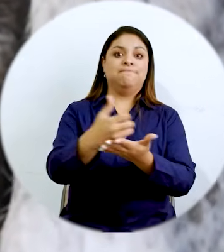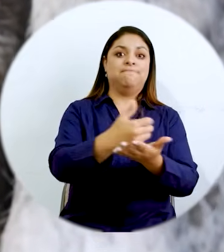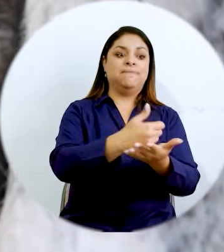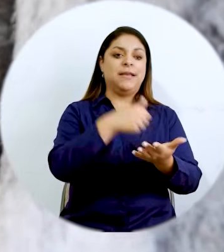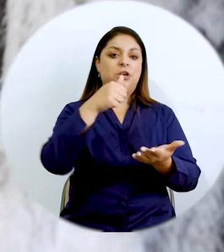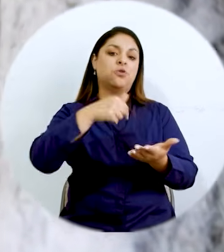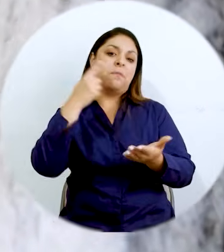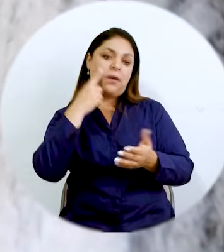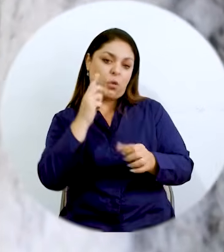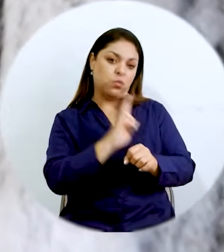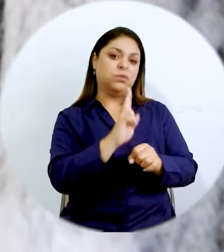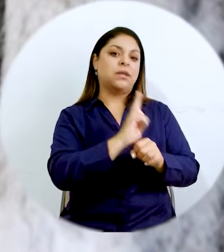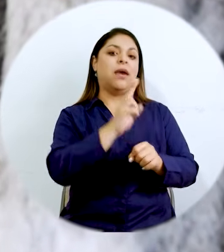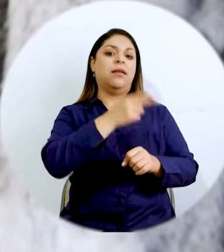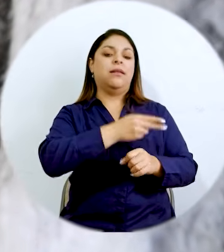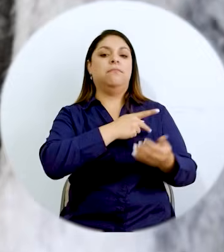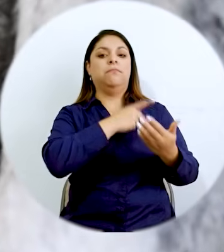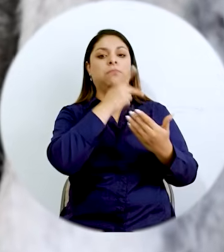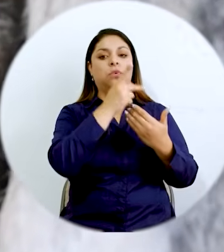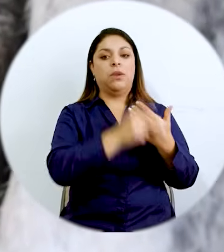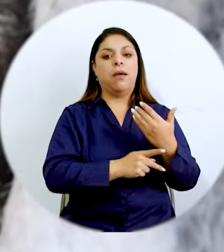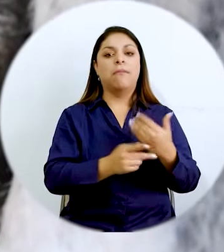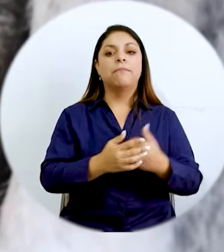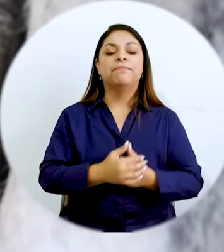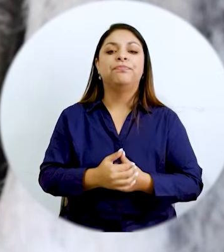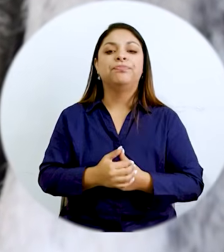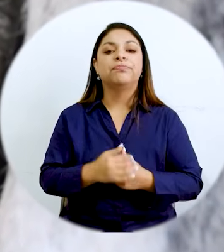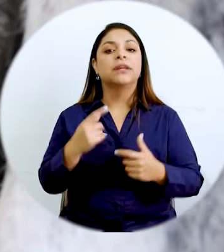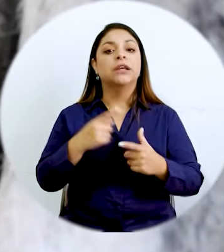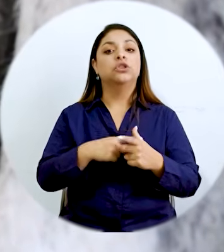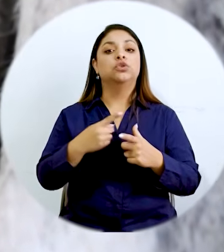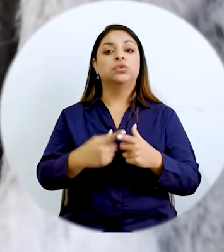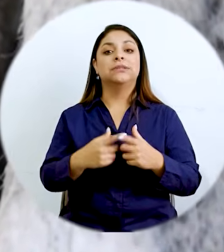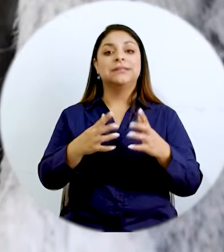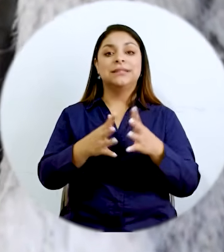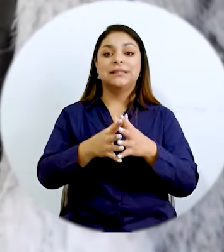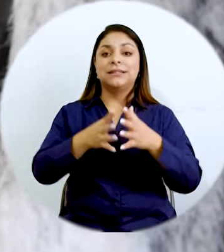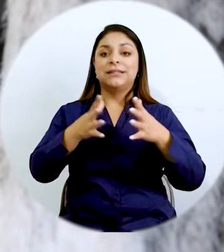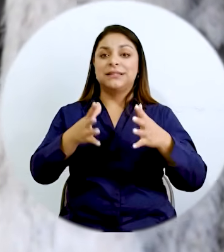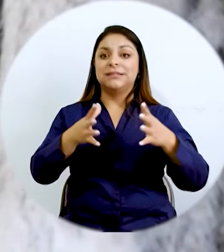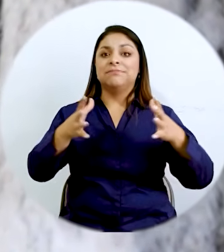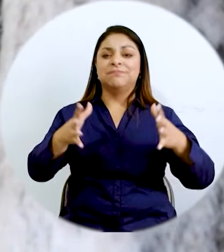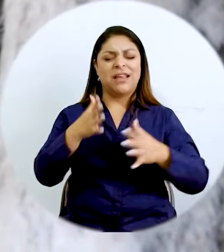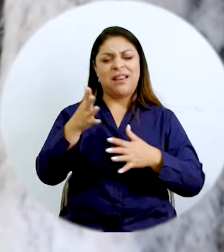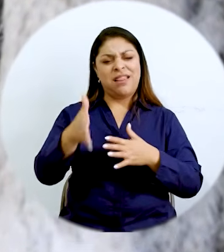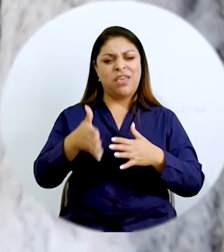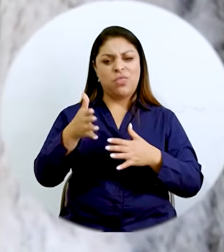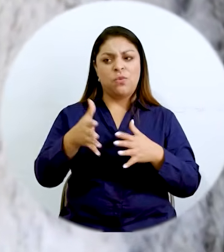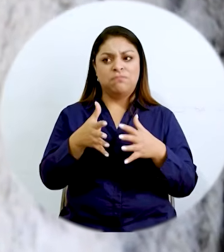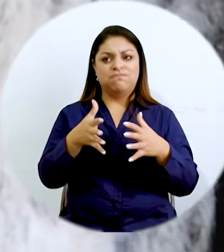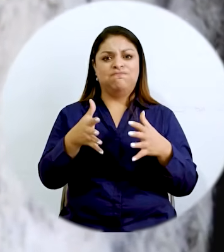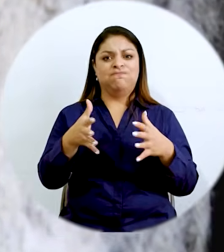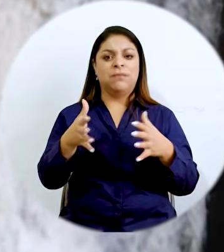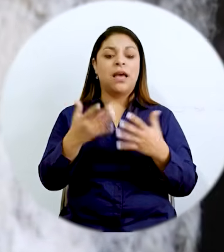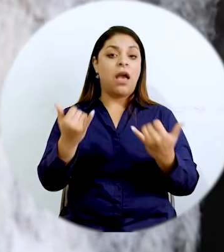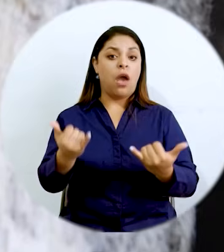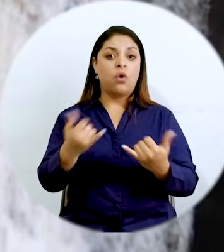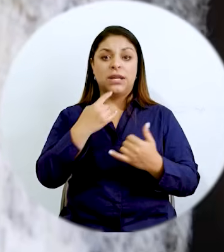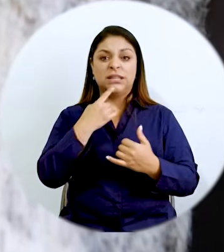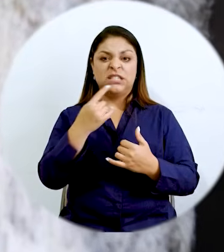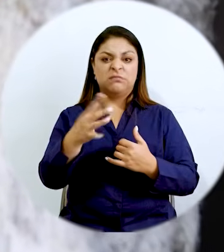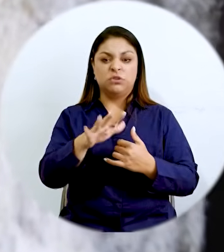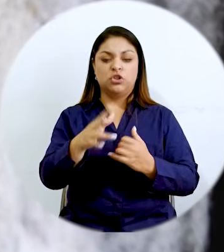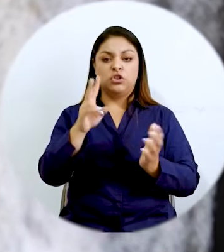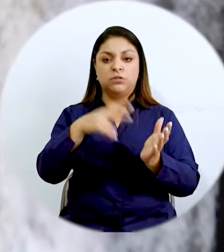para reinvertirlo en el mismo programa. Entonces, el crecimiento fue muy lento. Ahora uno dice